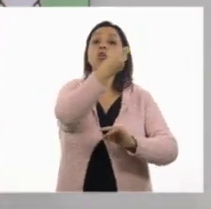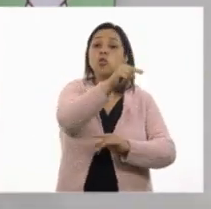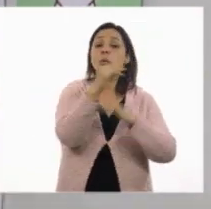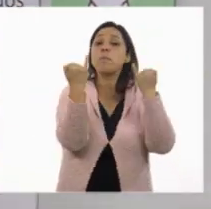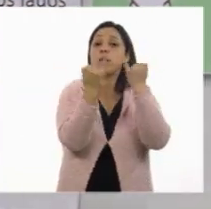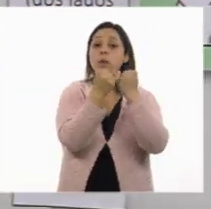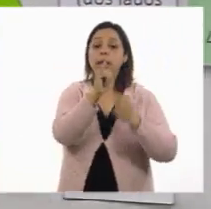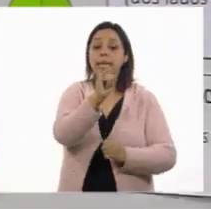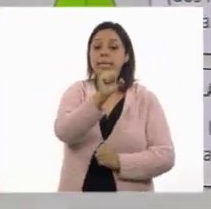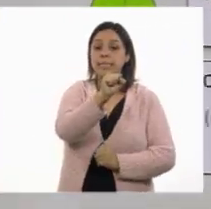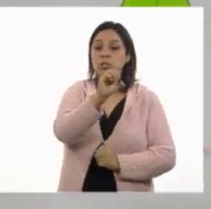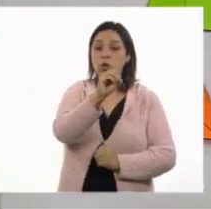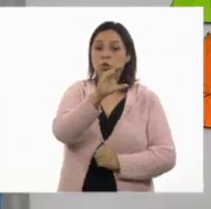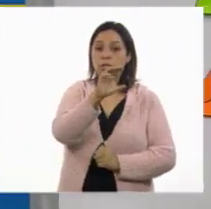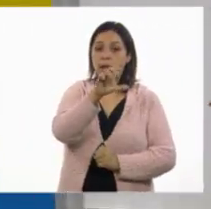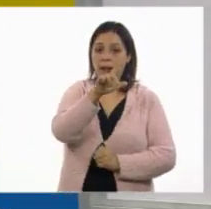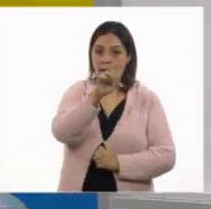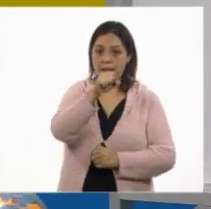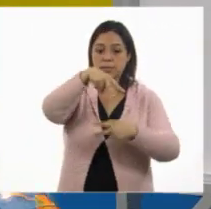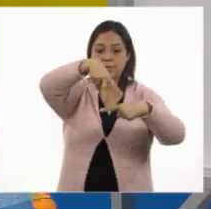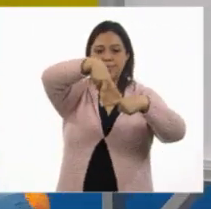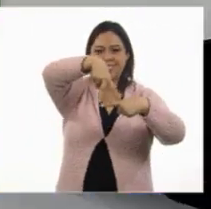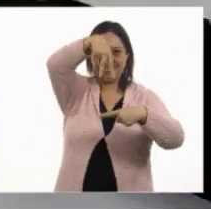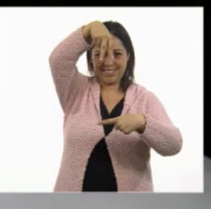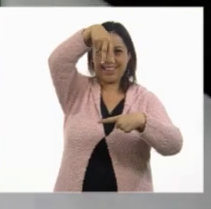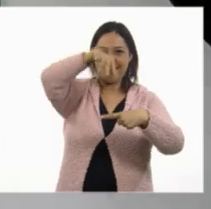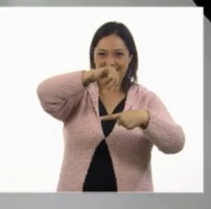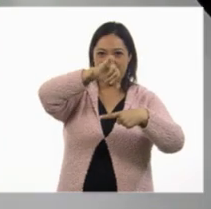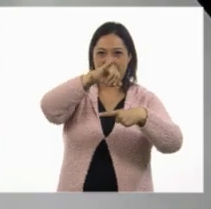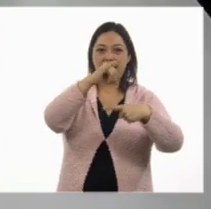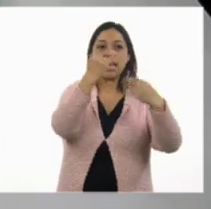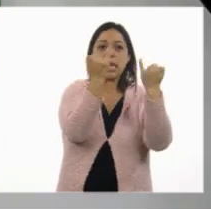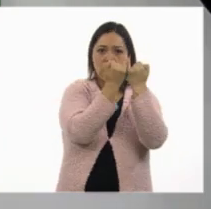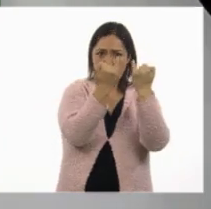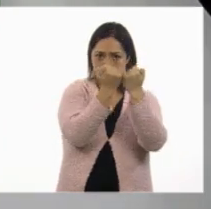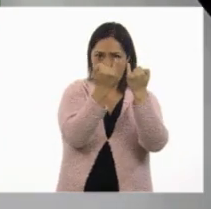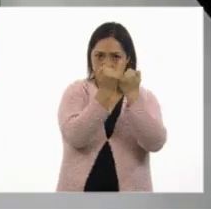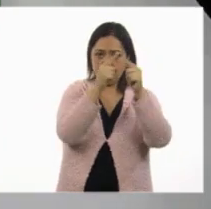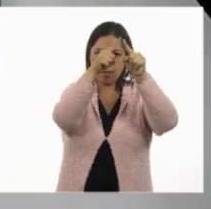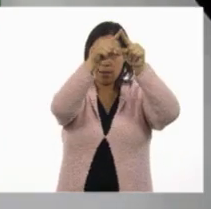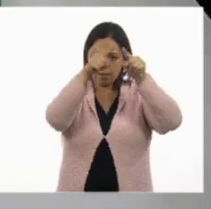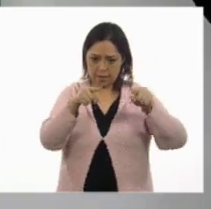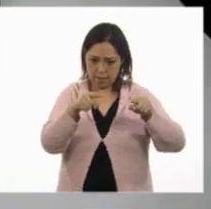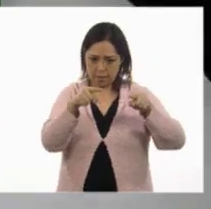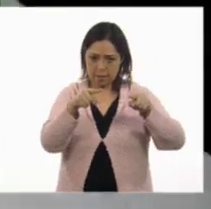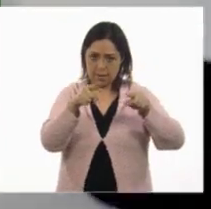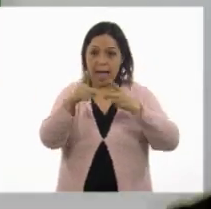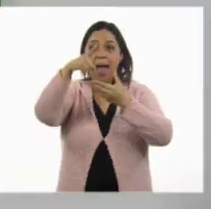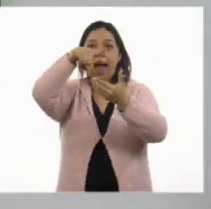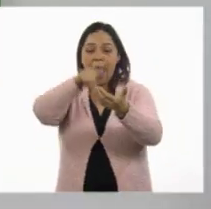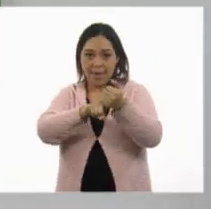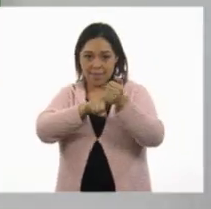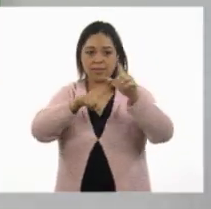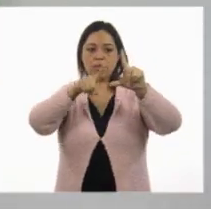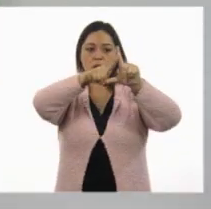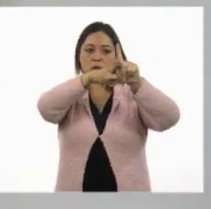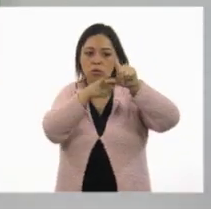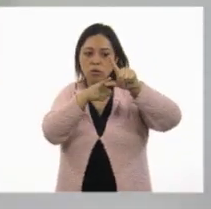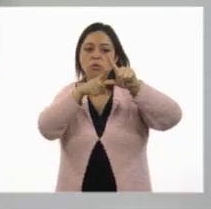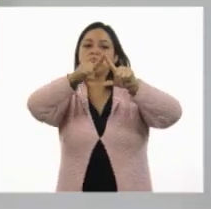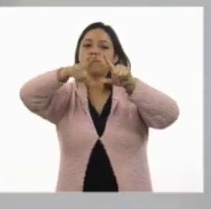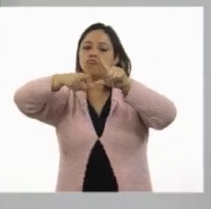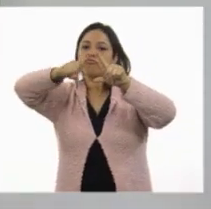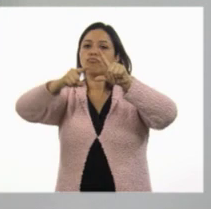aquí está muy claro esto. Tiene dos lados iguales y tiene tres ángulos agudos. Sí.